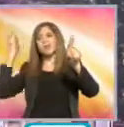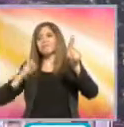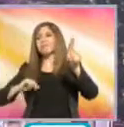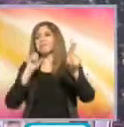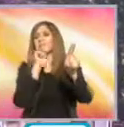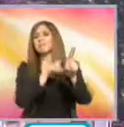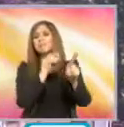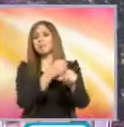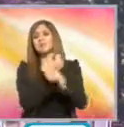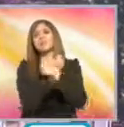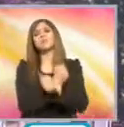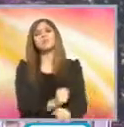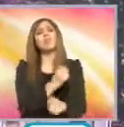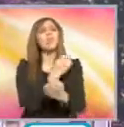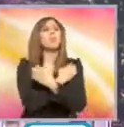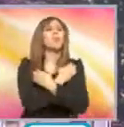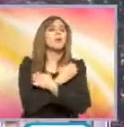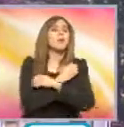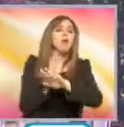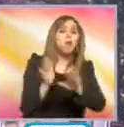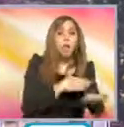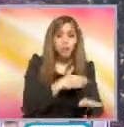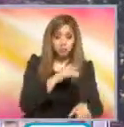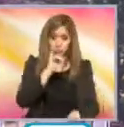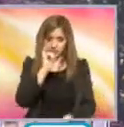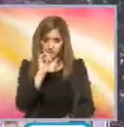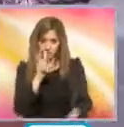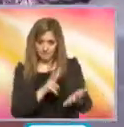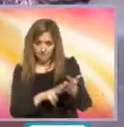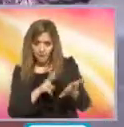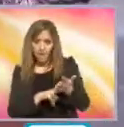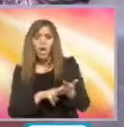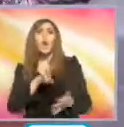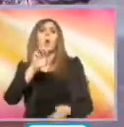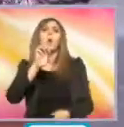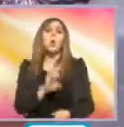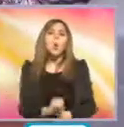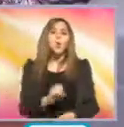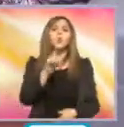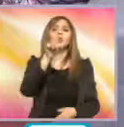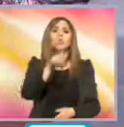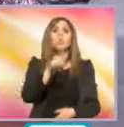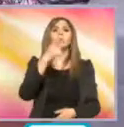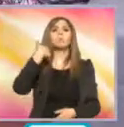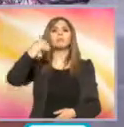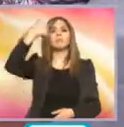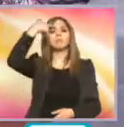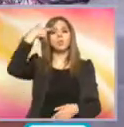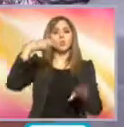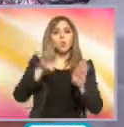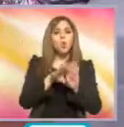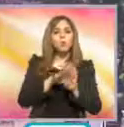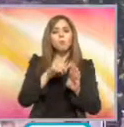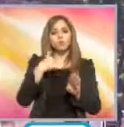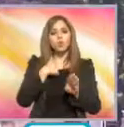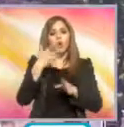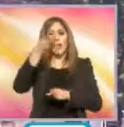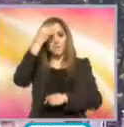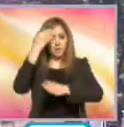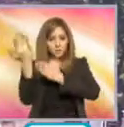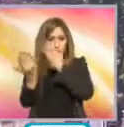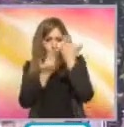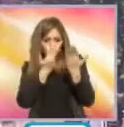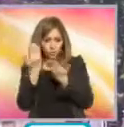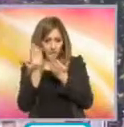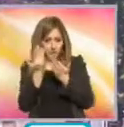que lo ven antiguo, que no les gusta, que no sé qué. ¿Se vale o se vale solamente si tienes un plan B de cómo sí estudiar? Yo creo